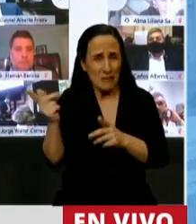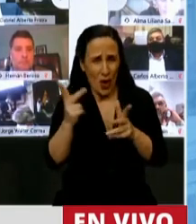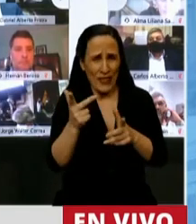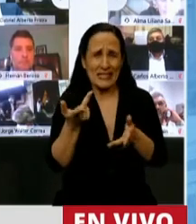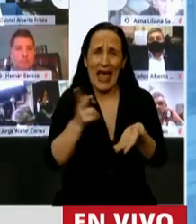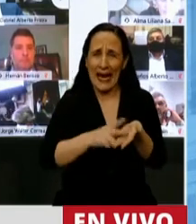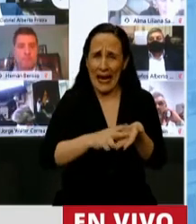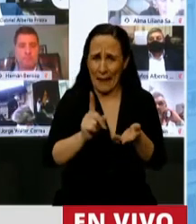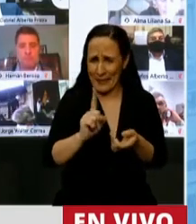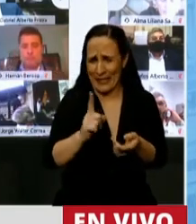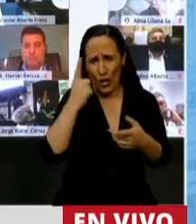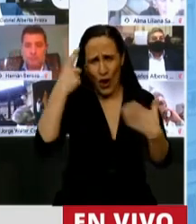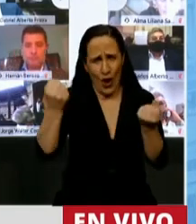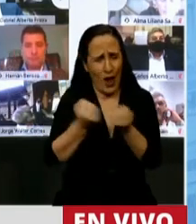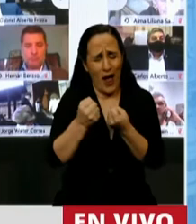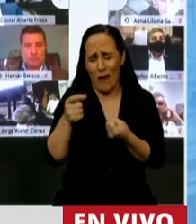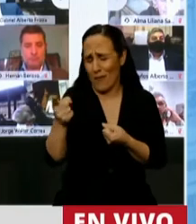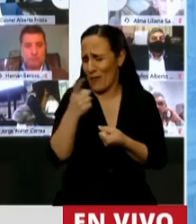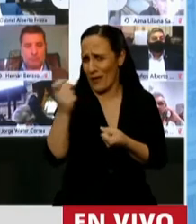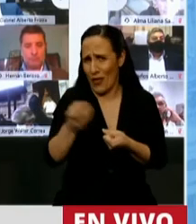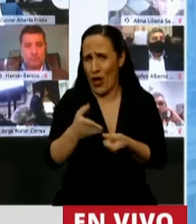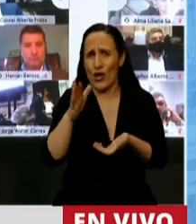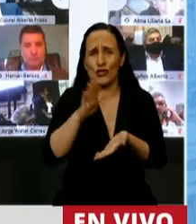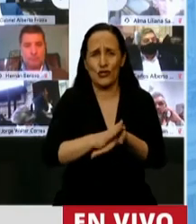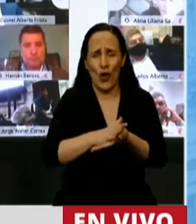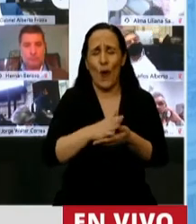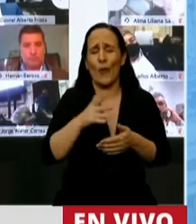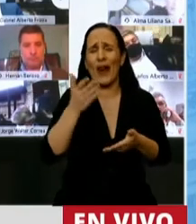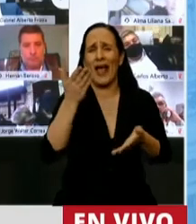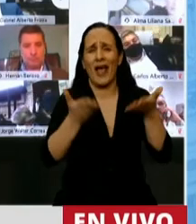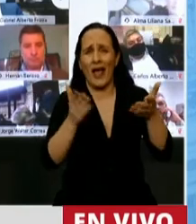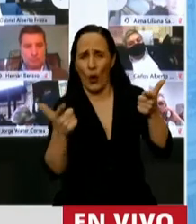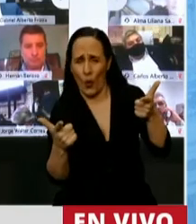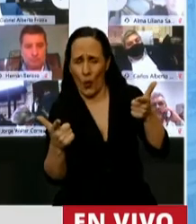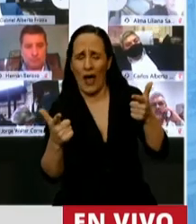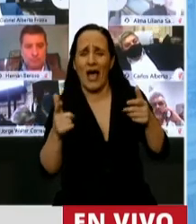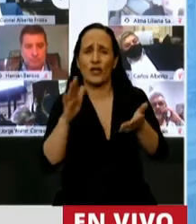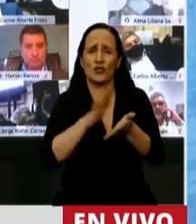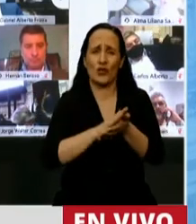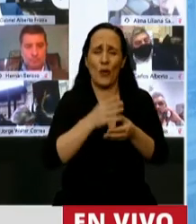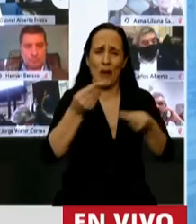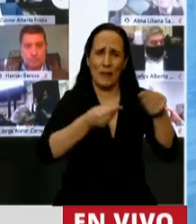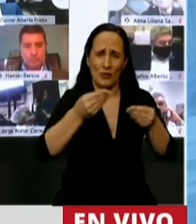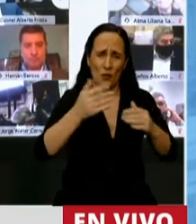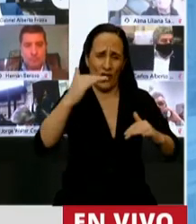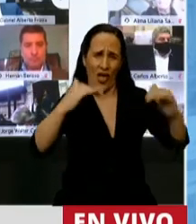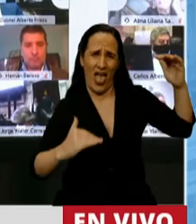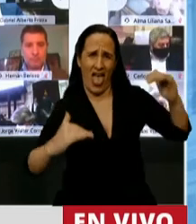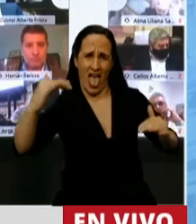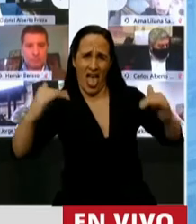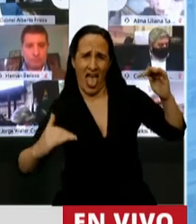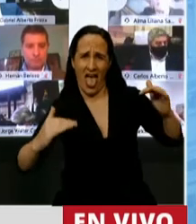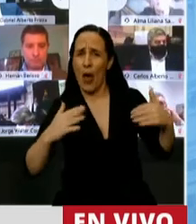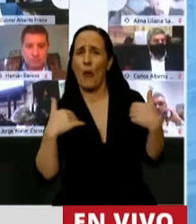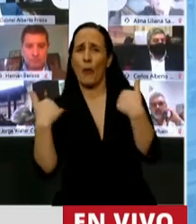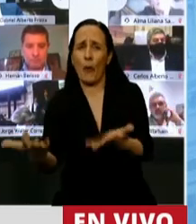con las cuales coincido totalmente en lo que hace a las inequidades y las injusticias de ciertas partes del presupuesto que benefician